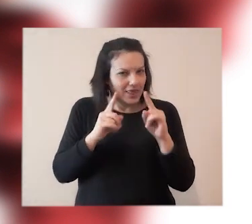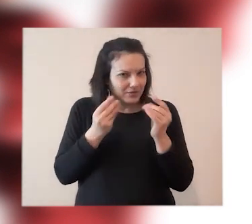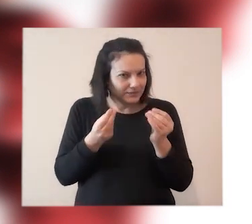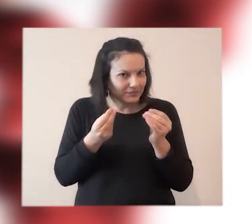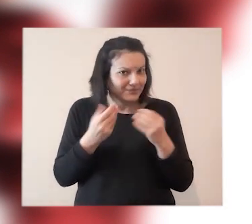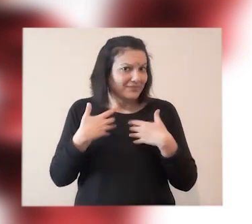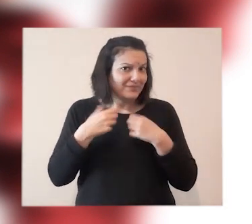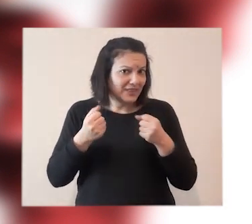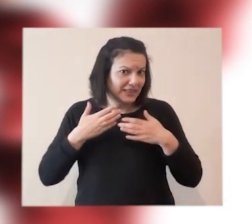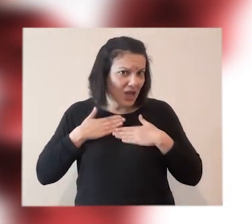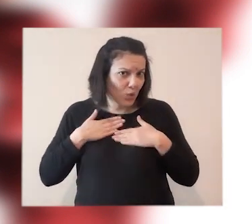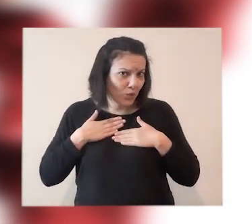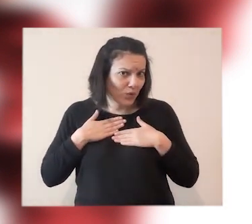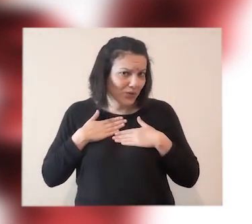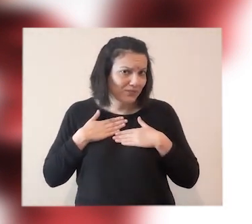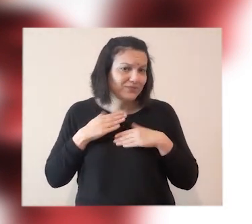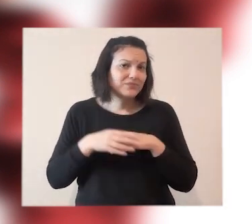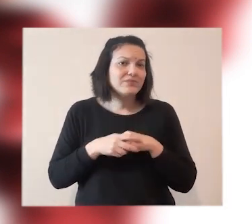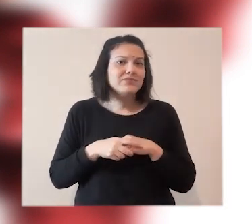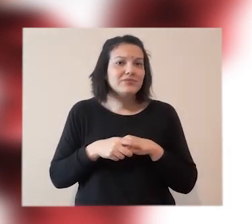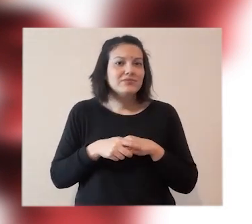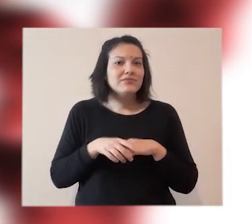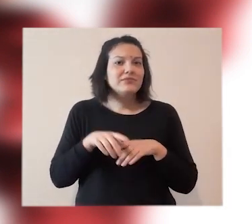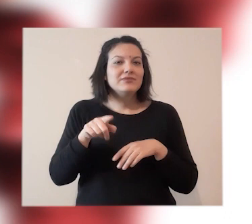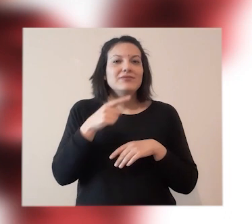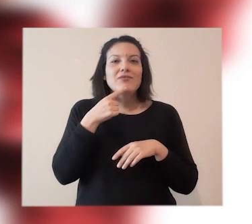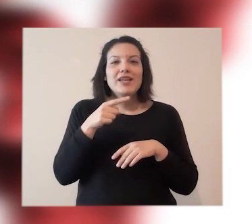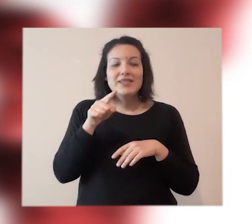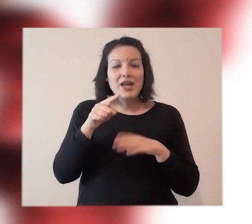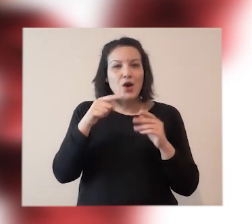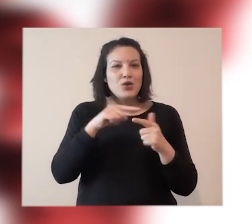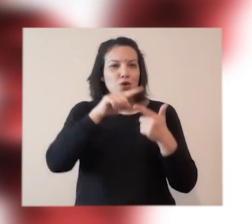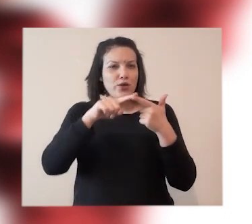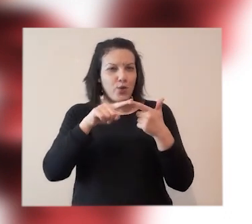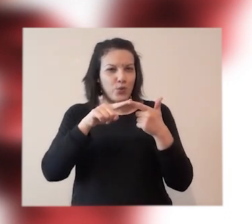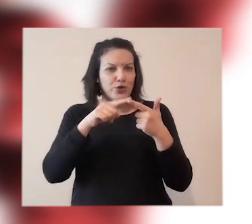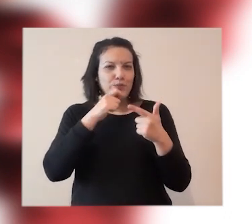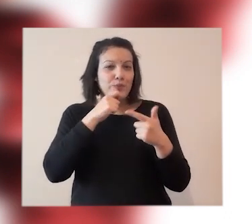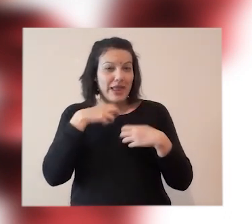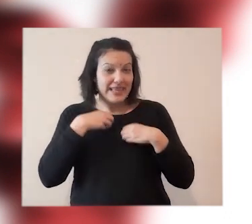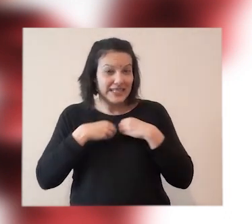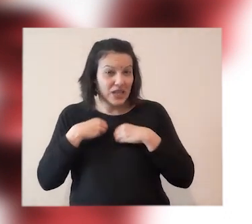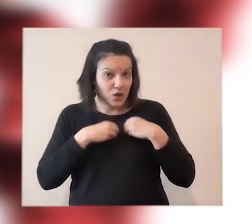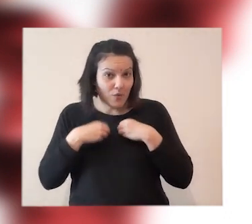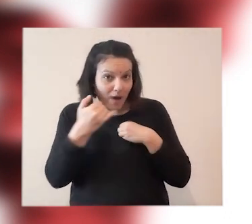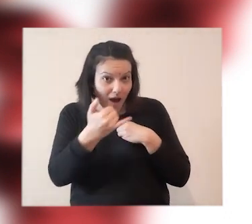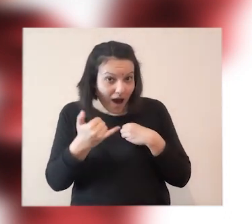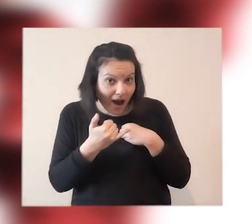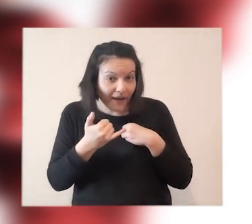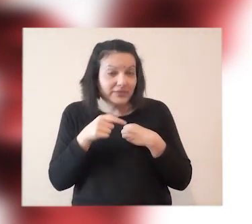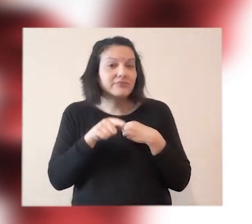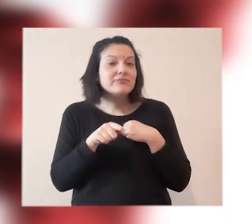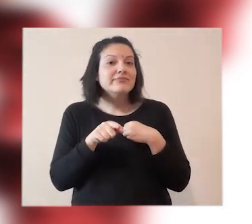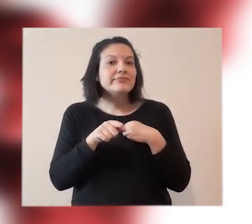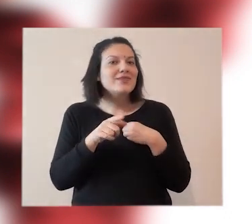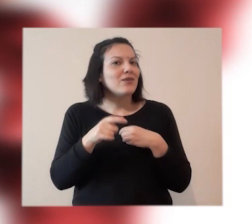a nuestra salud, ¿no? Como les dice ahí en el segundo punto, o a la aparición de síntomas, y eso tiene que